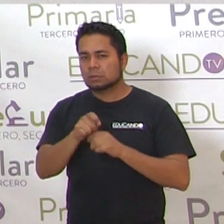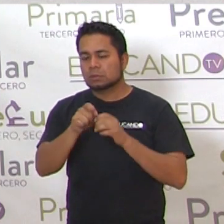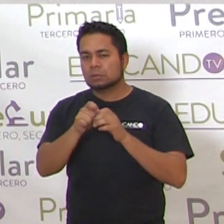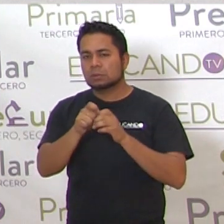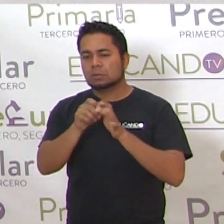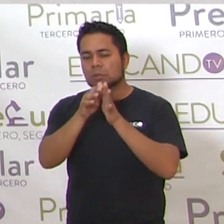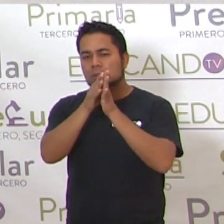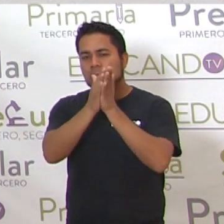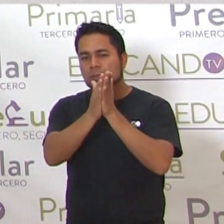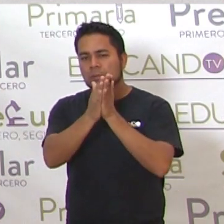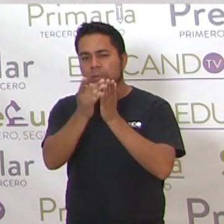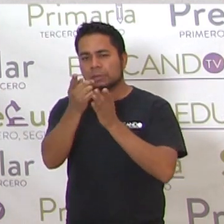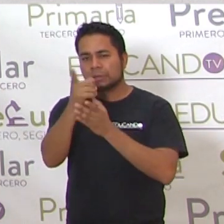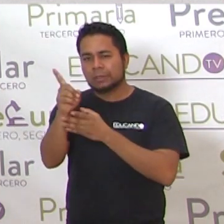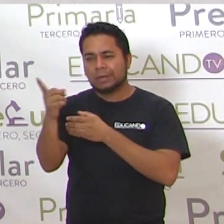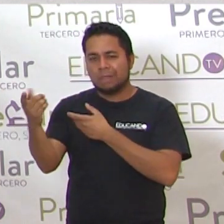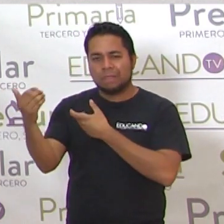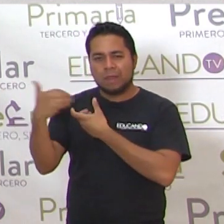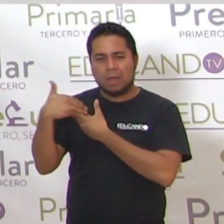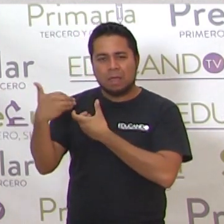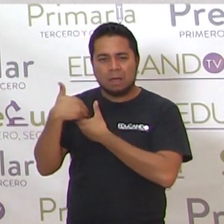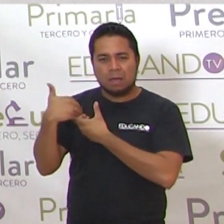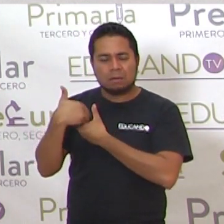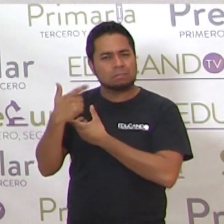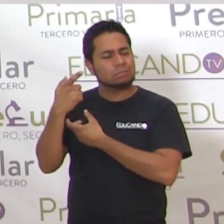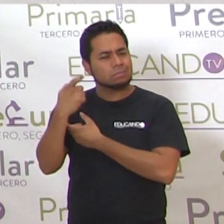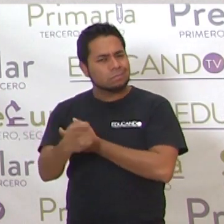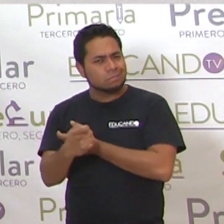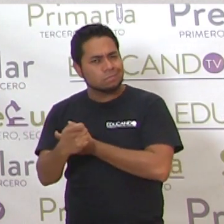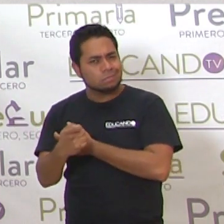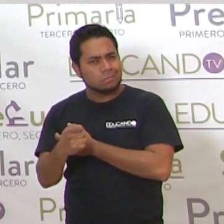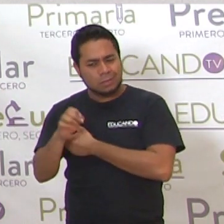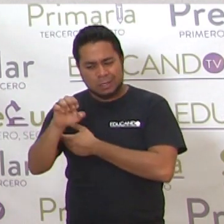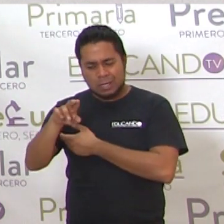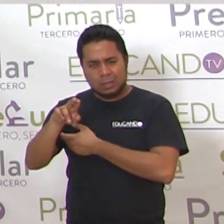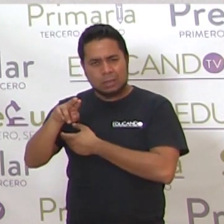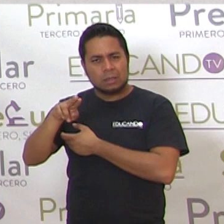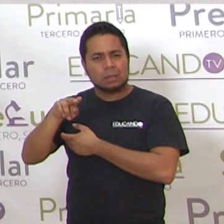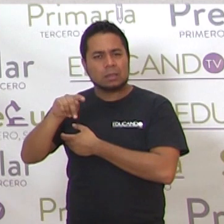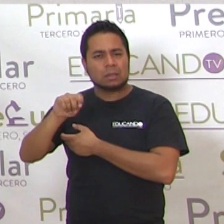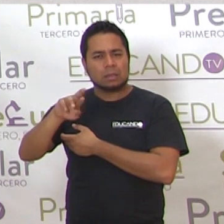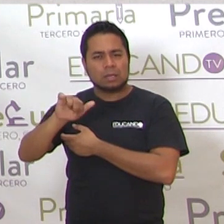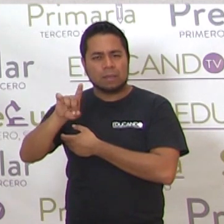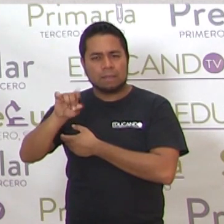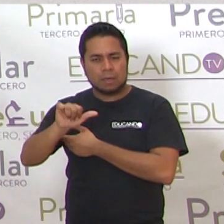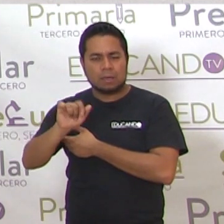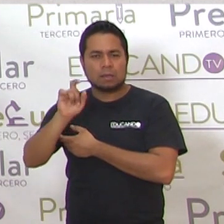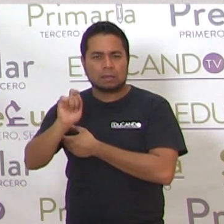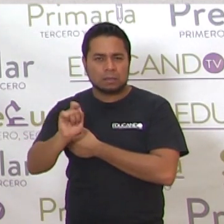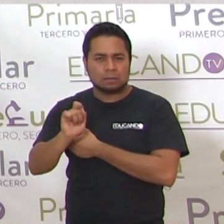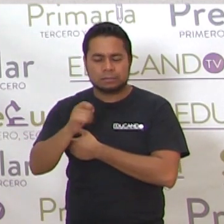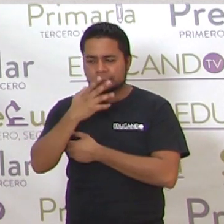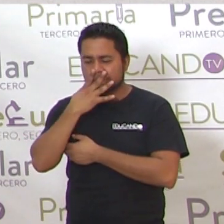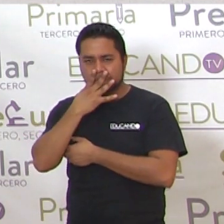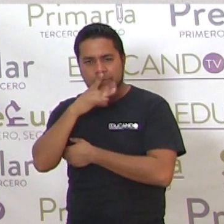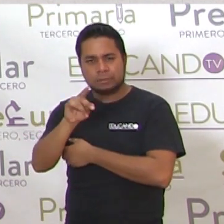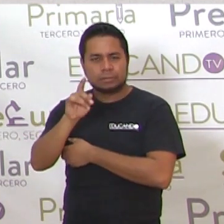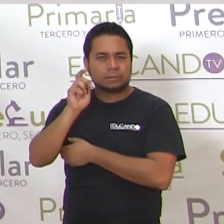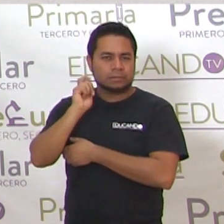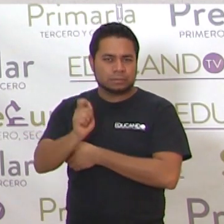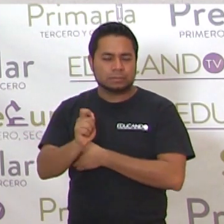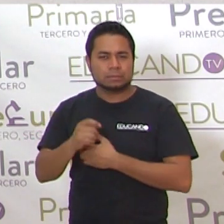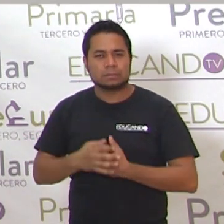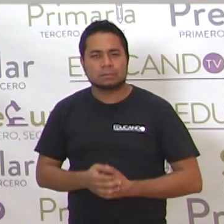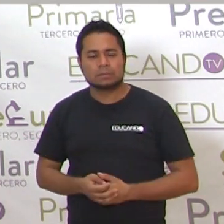bandeja de entrada y que es la bandeja de entrada a niños y niñas es simple y sencillamente